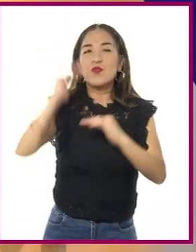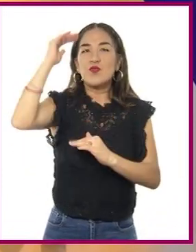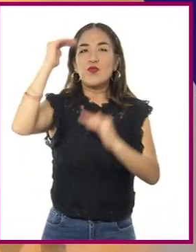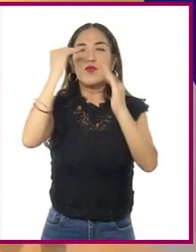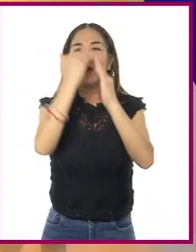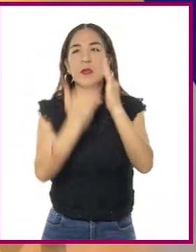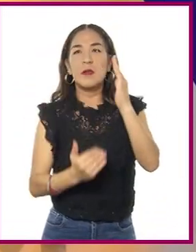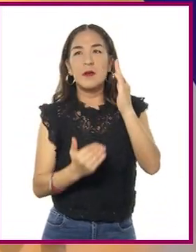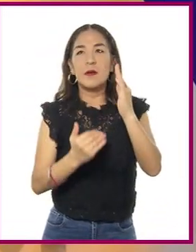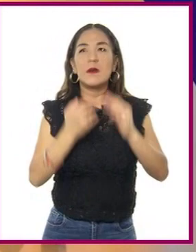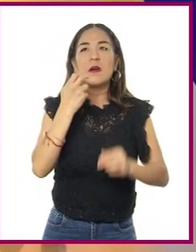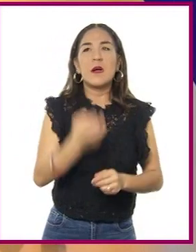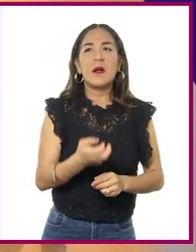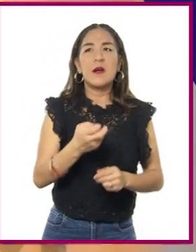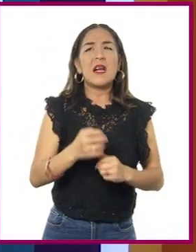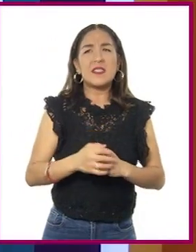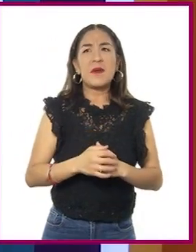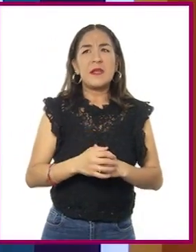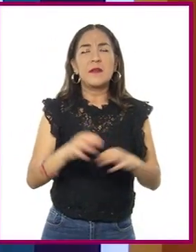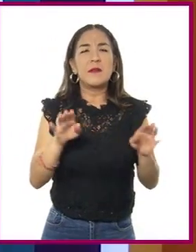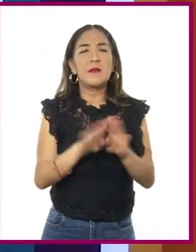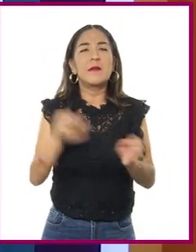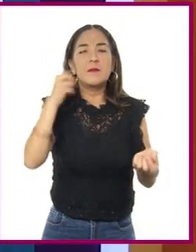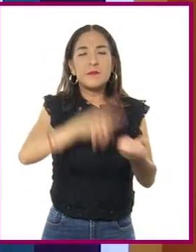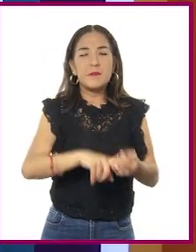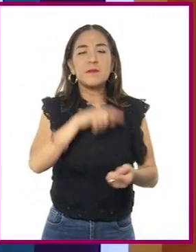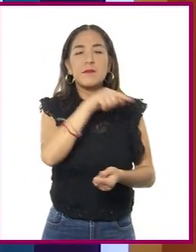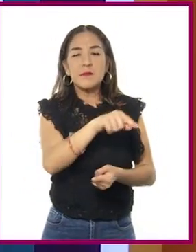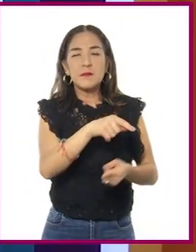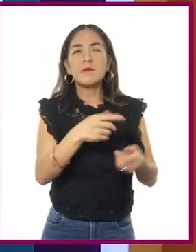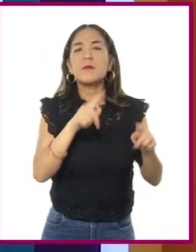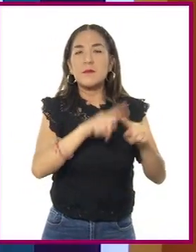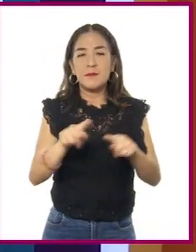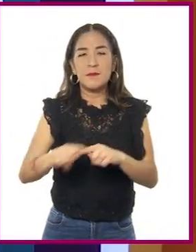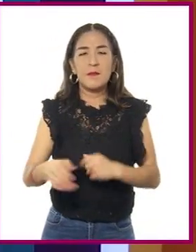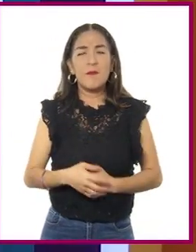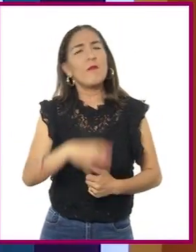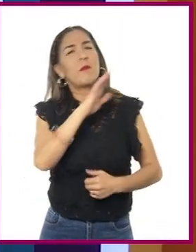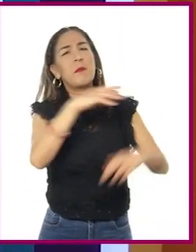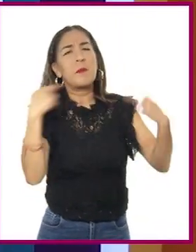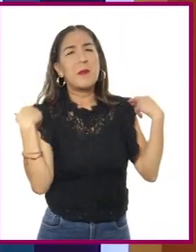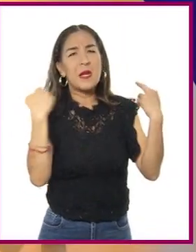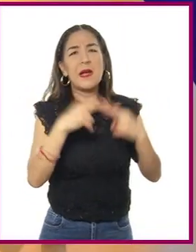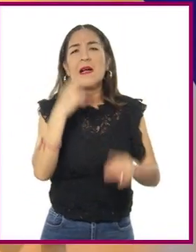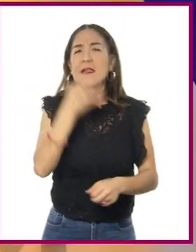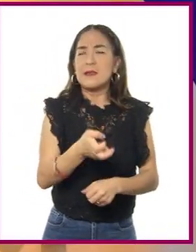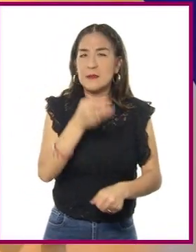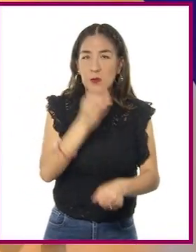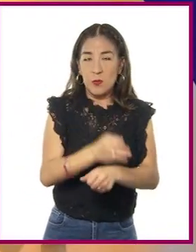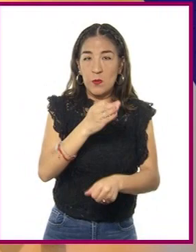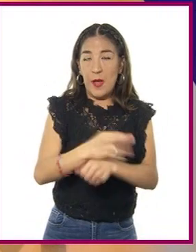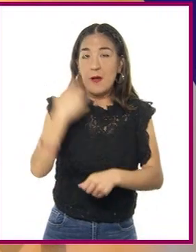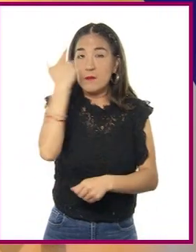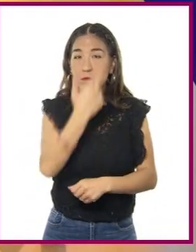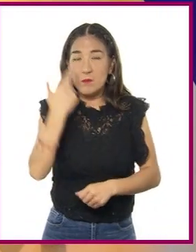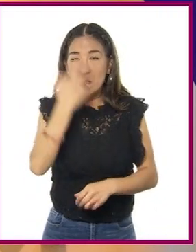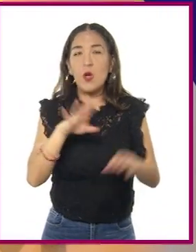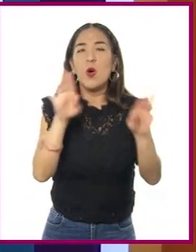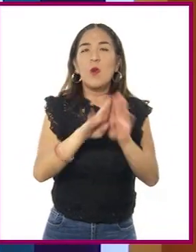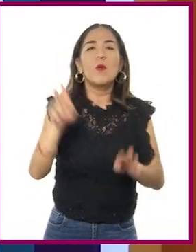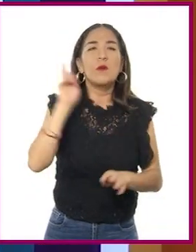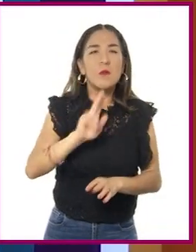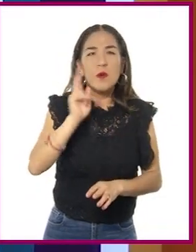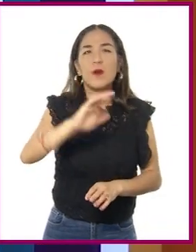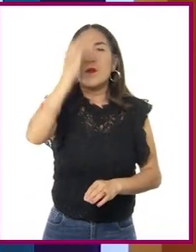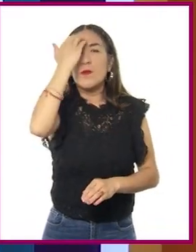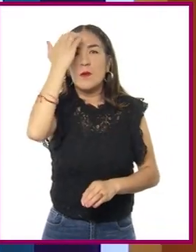valores máximos y mínimos. Maestro Julio, entonces el objetivo del análisis es explorar, conocer